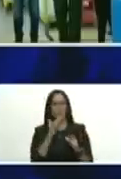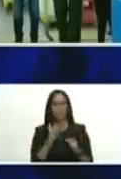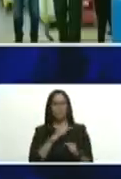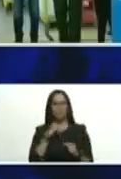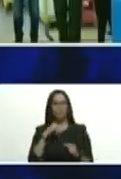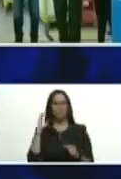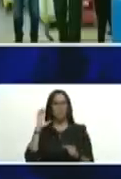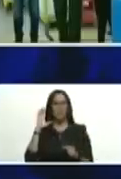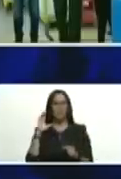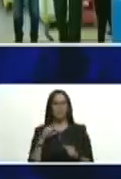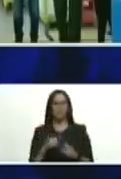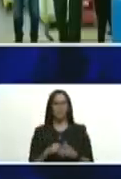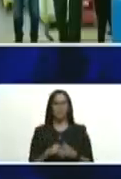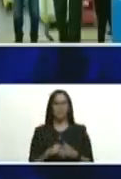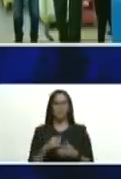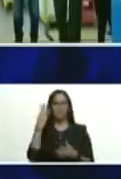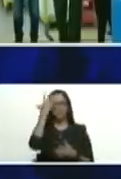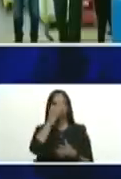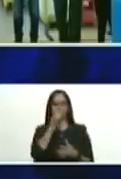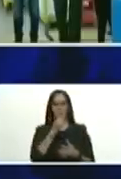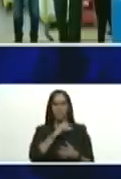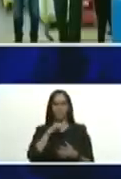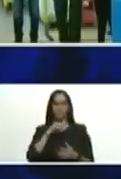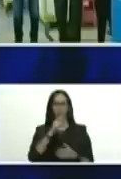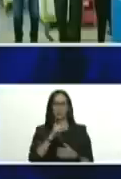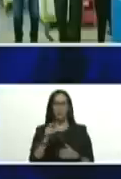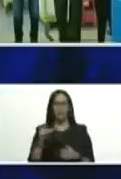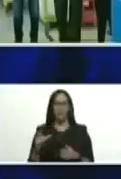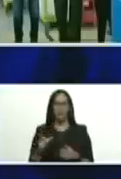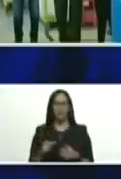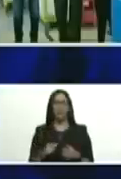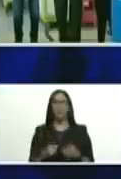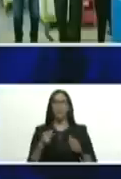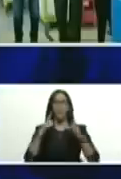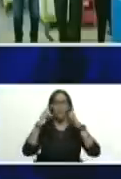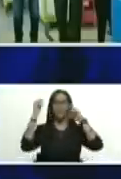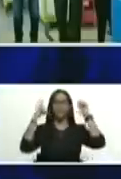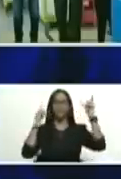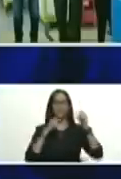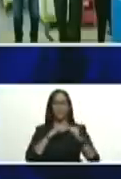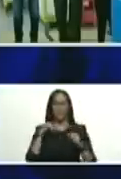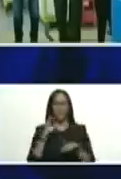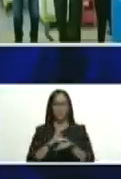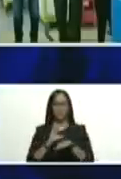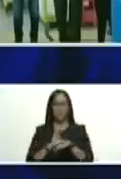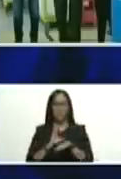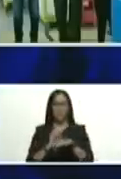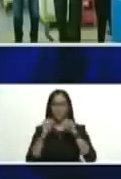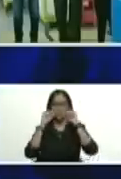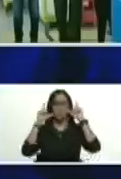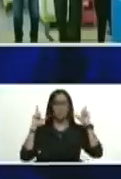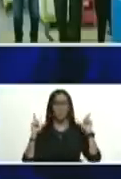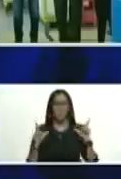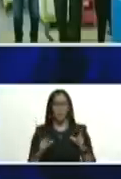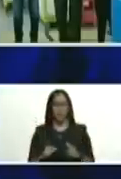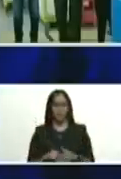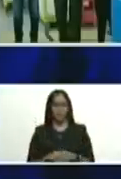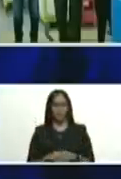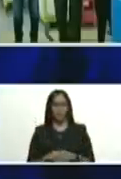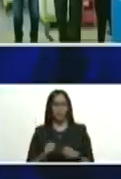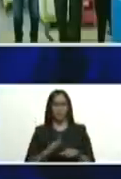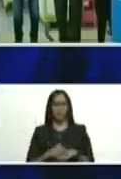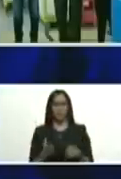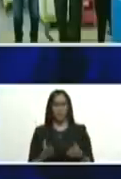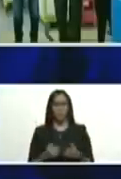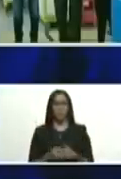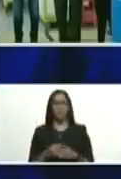nuestro país, por la belleza de nuestra gente, por el brillo de nuestras ciudades. Se quedan impresionados porque en el